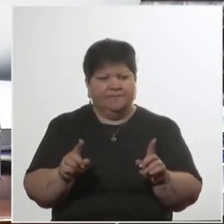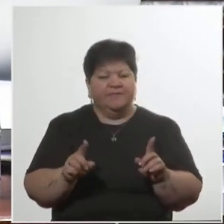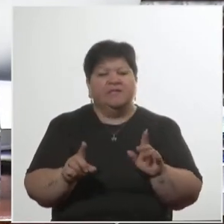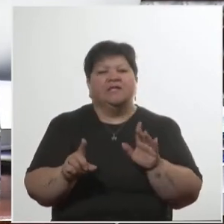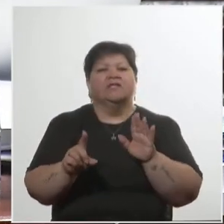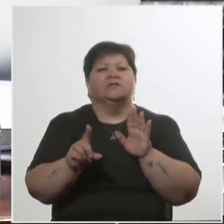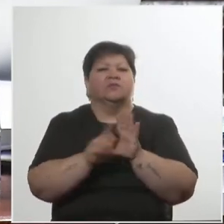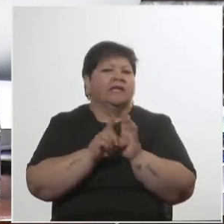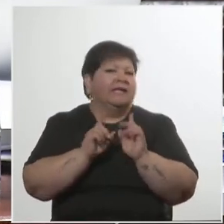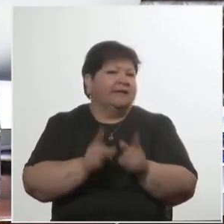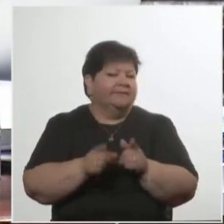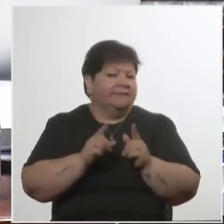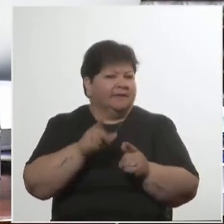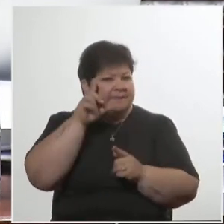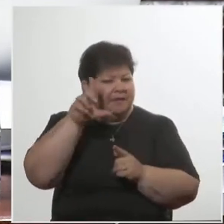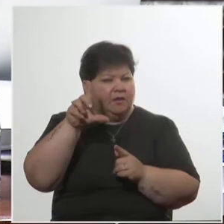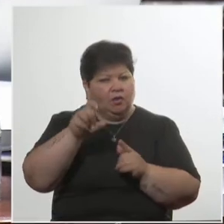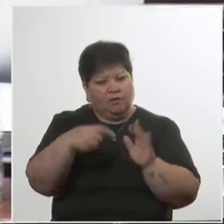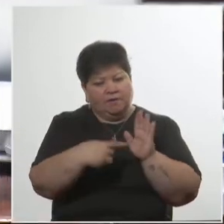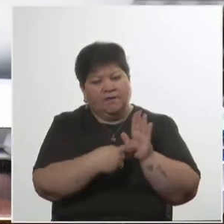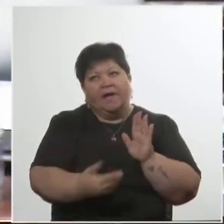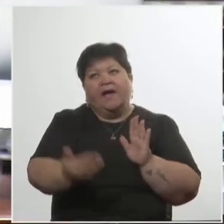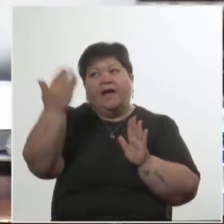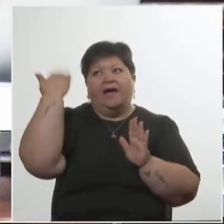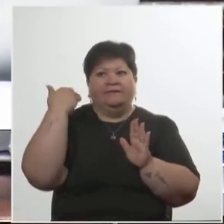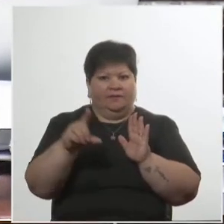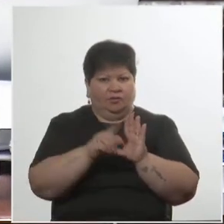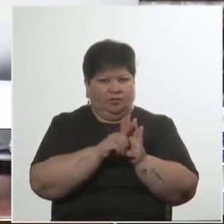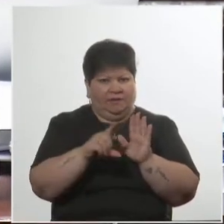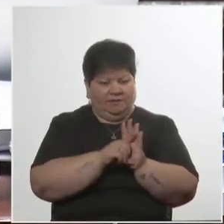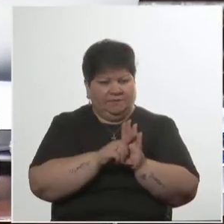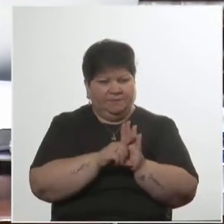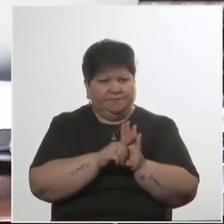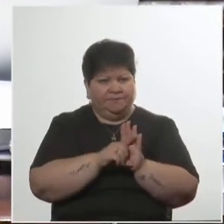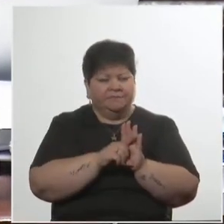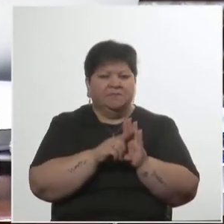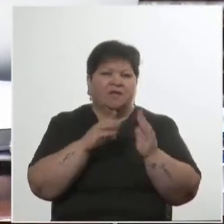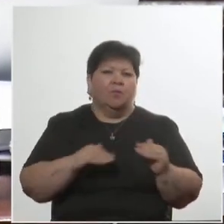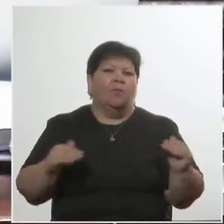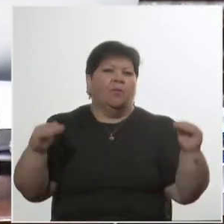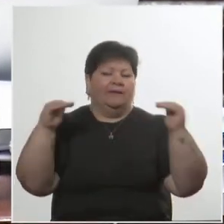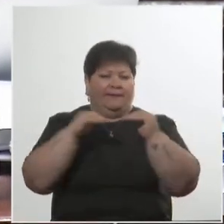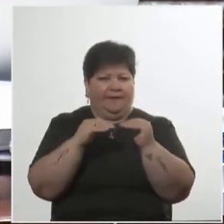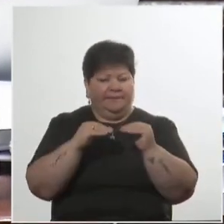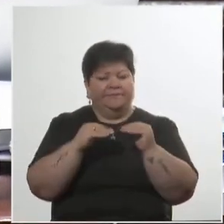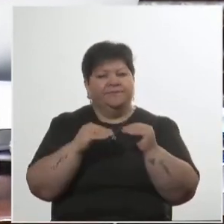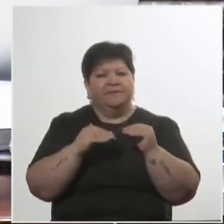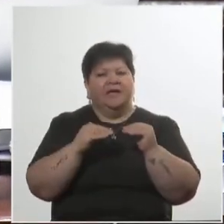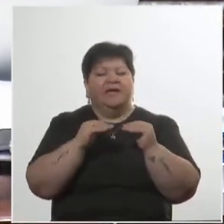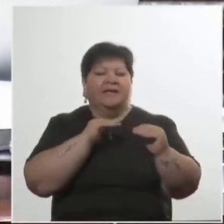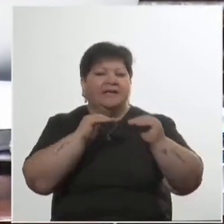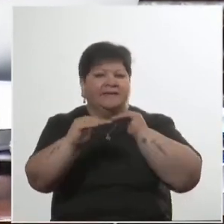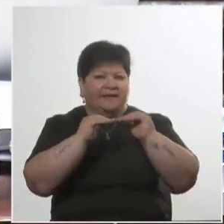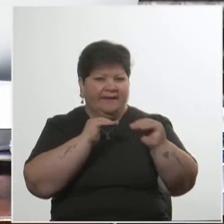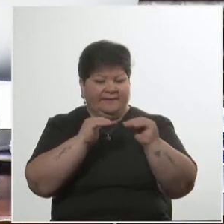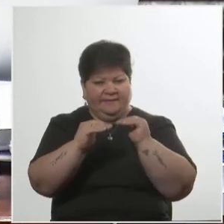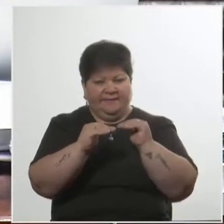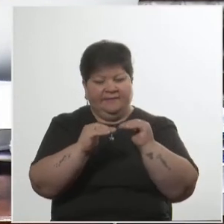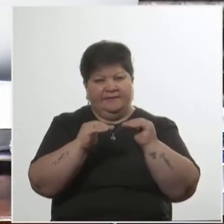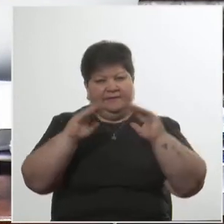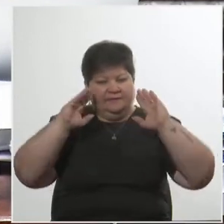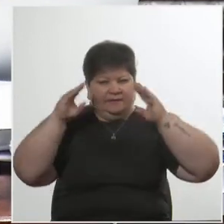que sigue la misma lógica de aquellas leyes anteriores genera igualdad genera equidad tratamiento